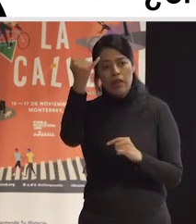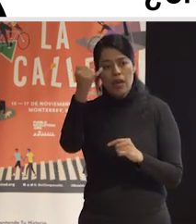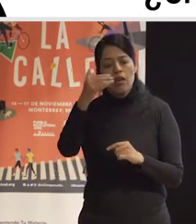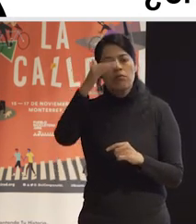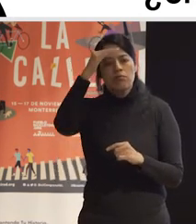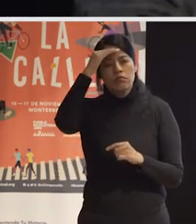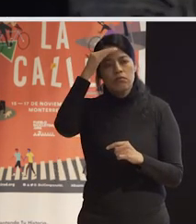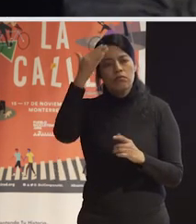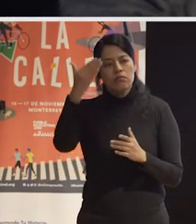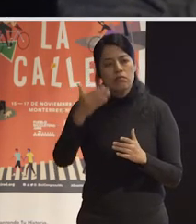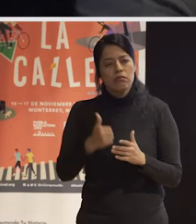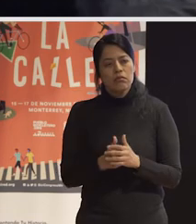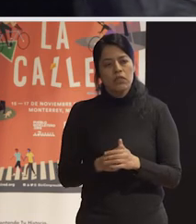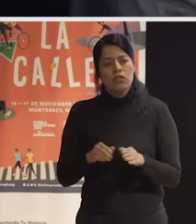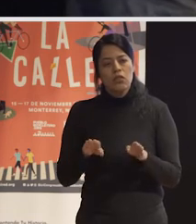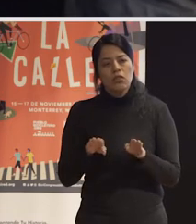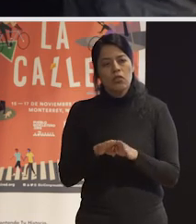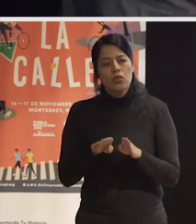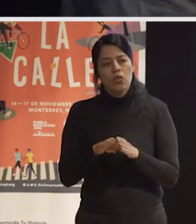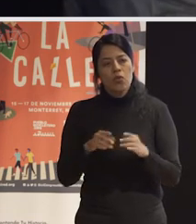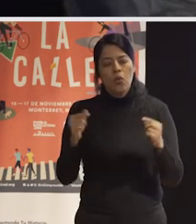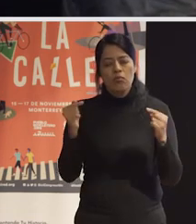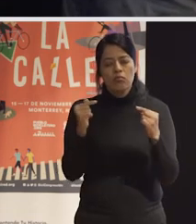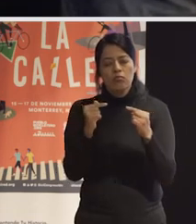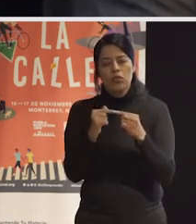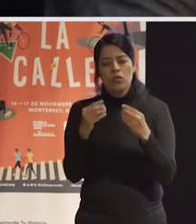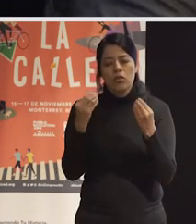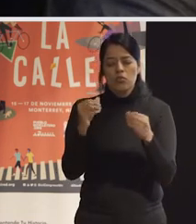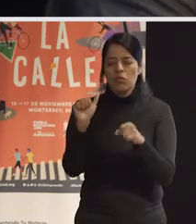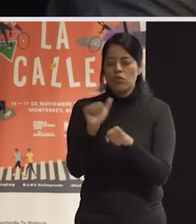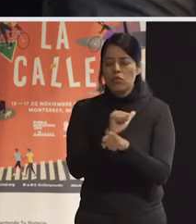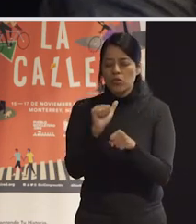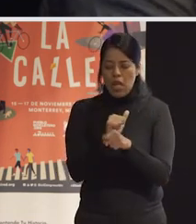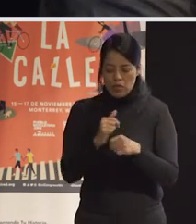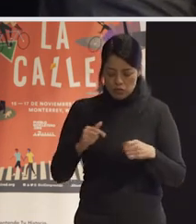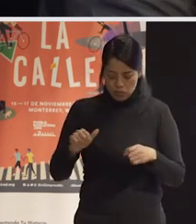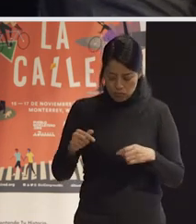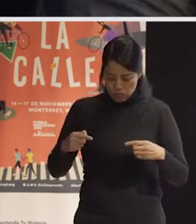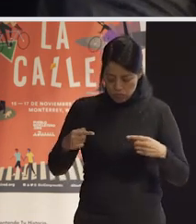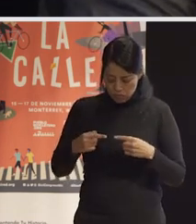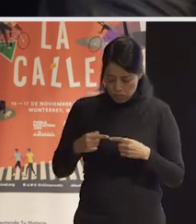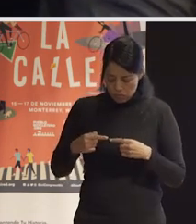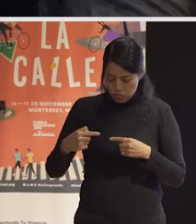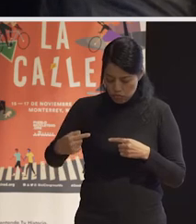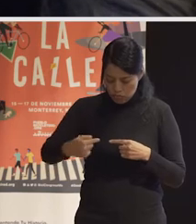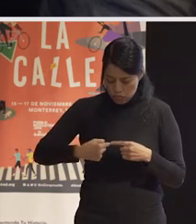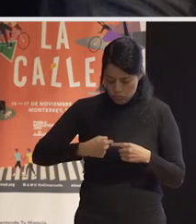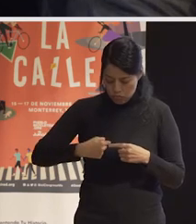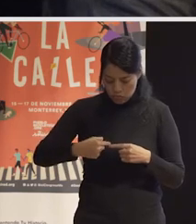alidad de que como una / sección donde llegan muchos carros a un punto una persona puede estar experimentando